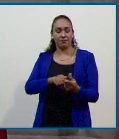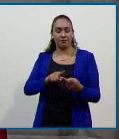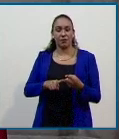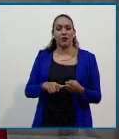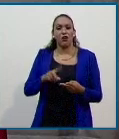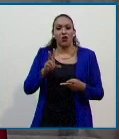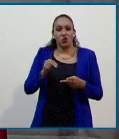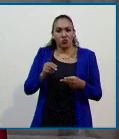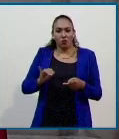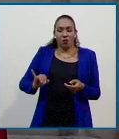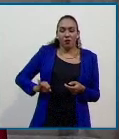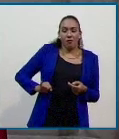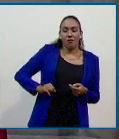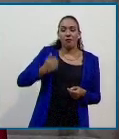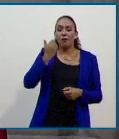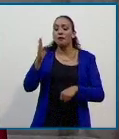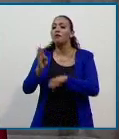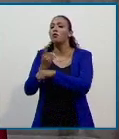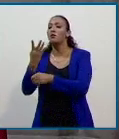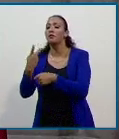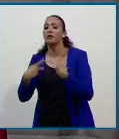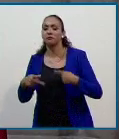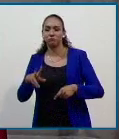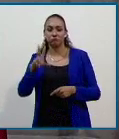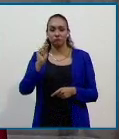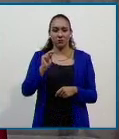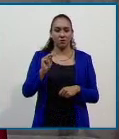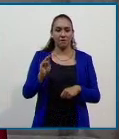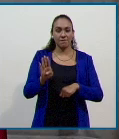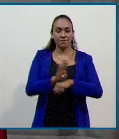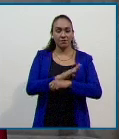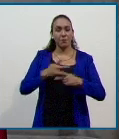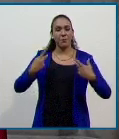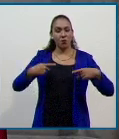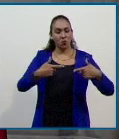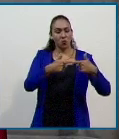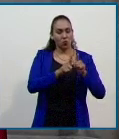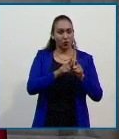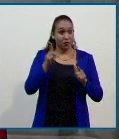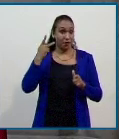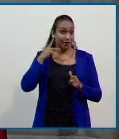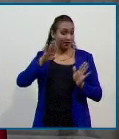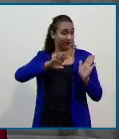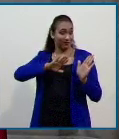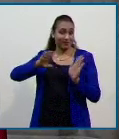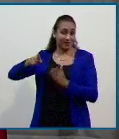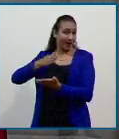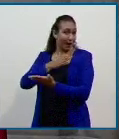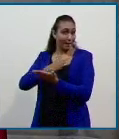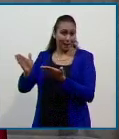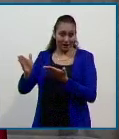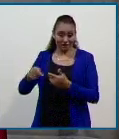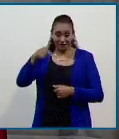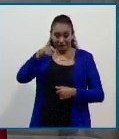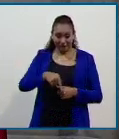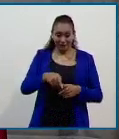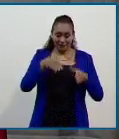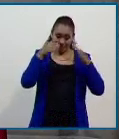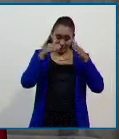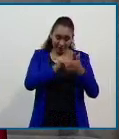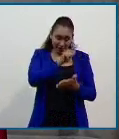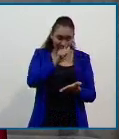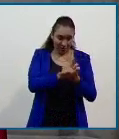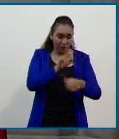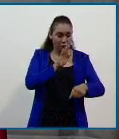o interés, incluidos los de las mayorías y los partidos políticos. Desde luego que nuestro Poder Judicial, así como